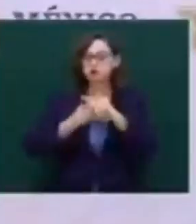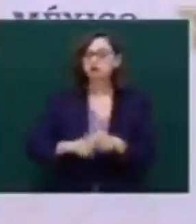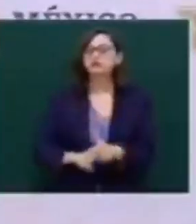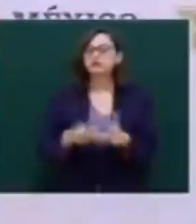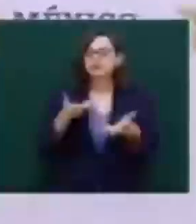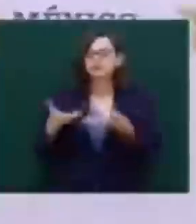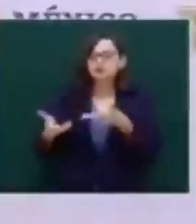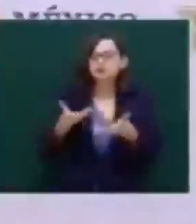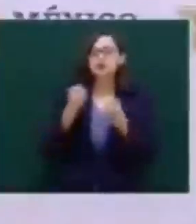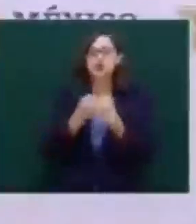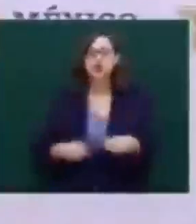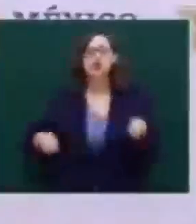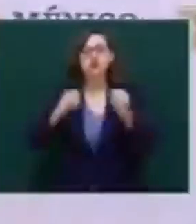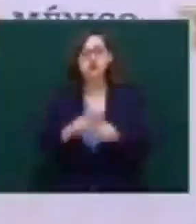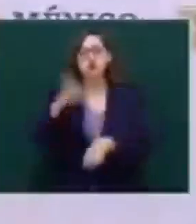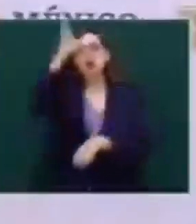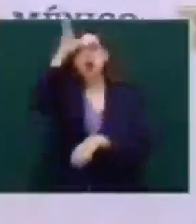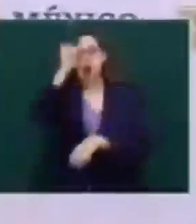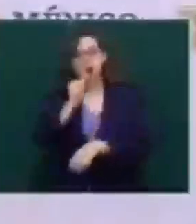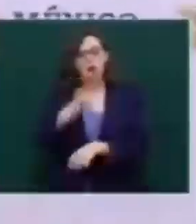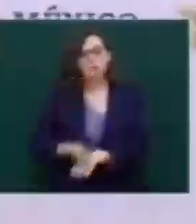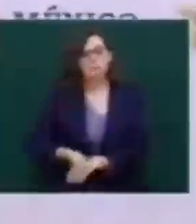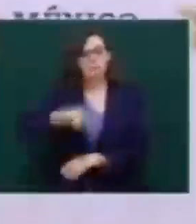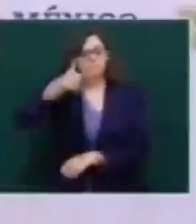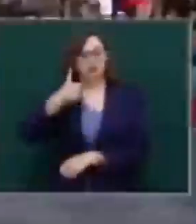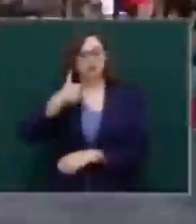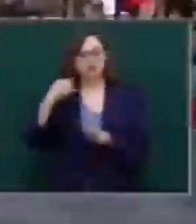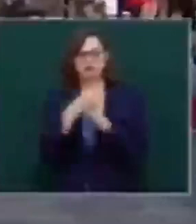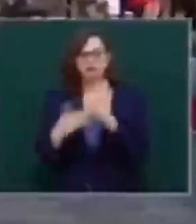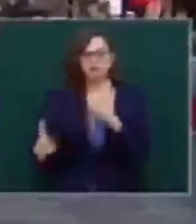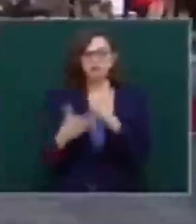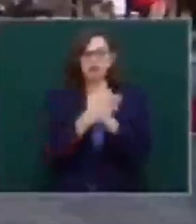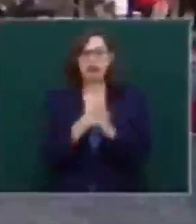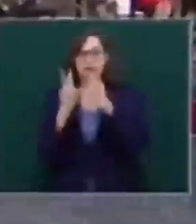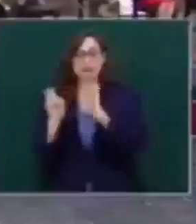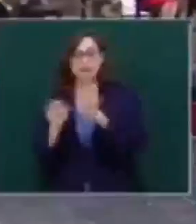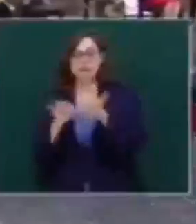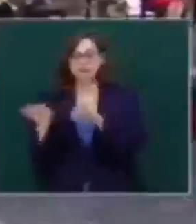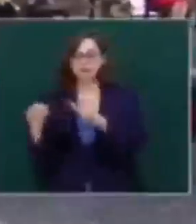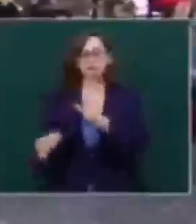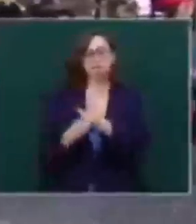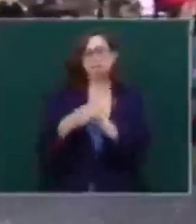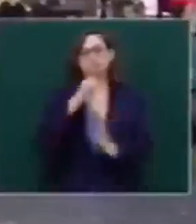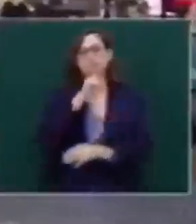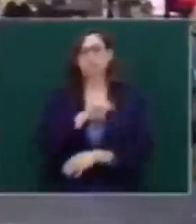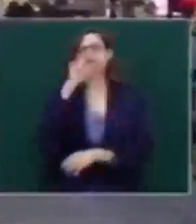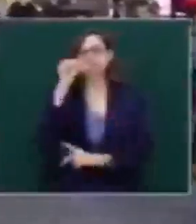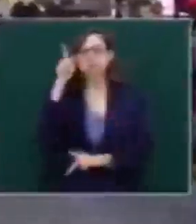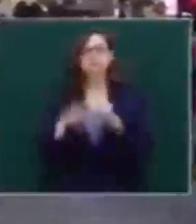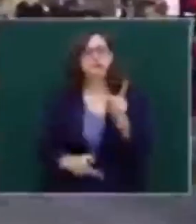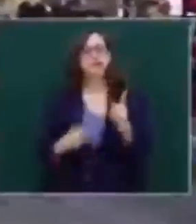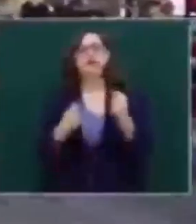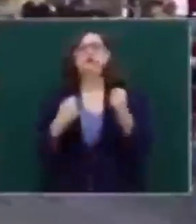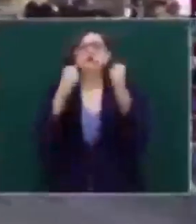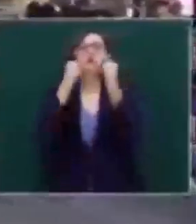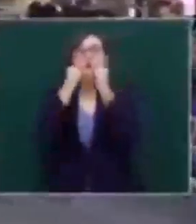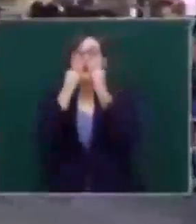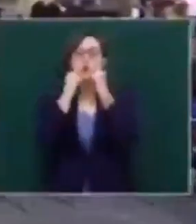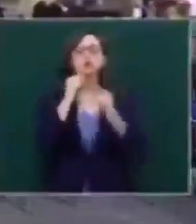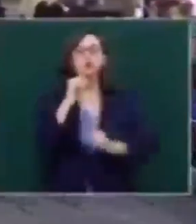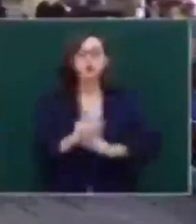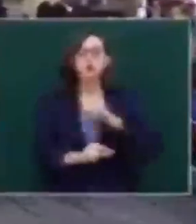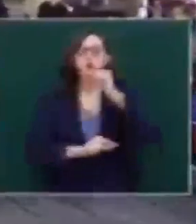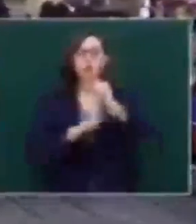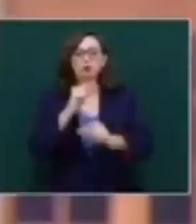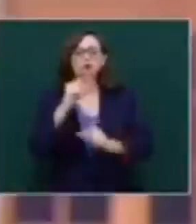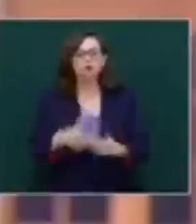tratado, que aún incompleto porque no abordó la cuestión laboral como el de ahora, permitió que se fueran instalando plantas